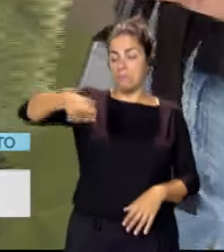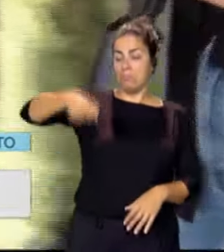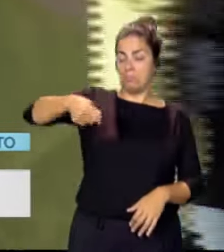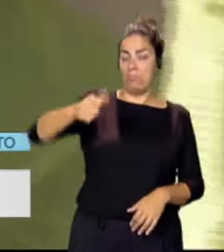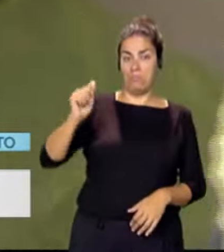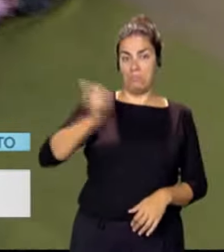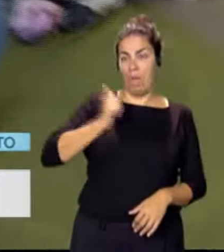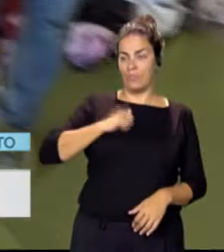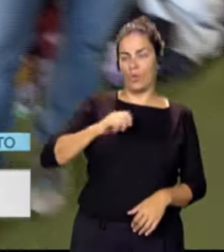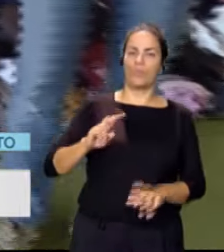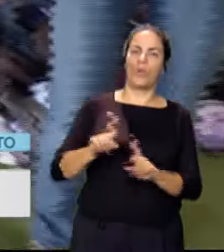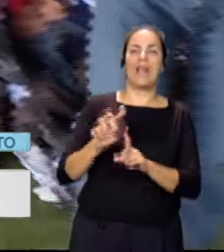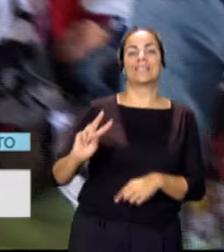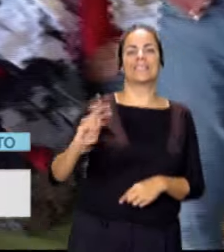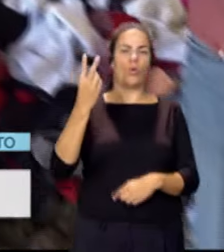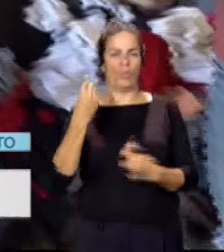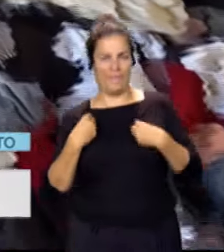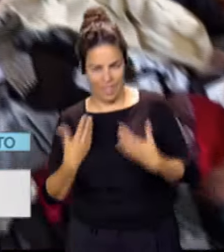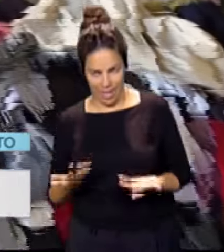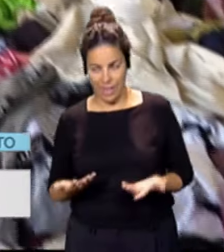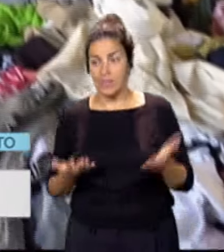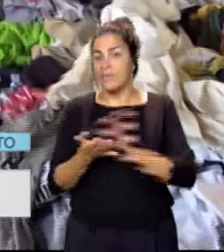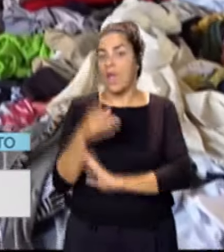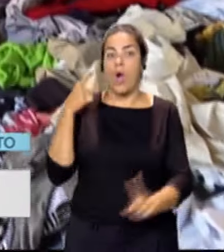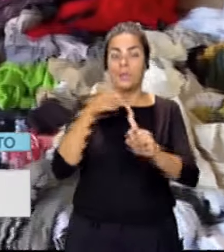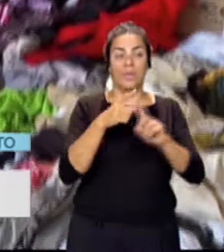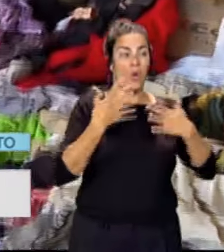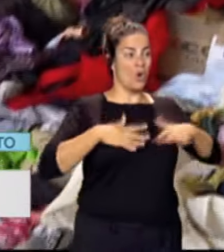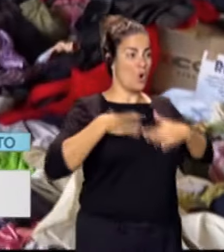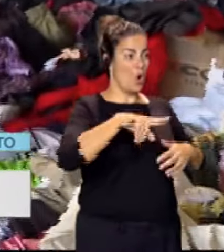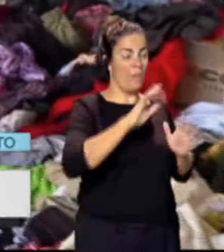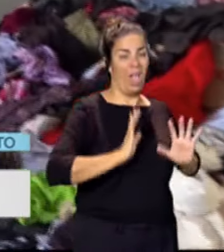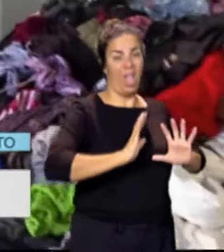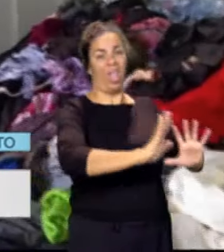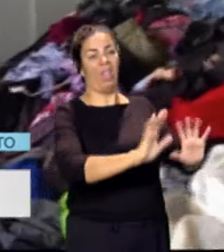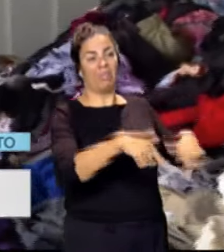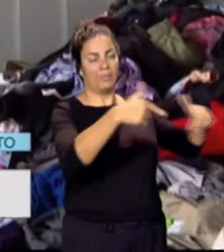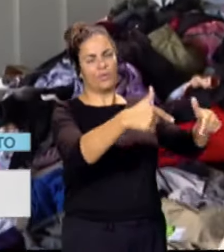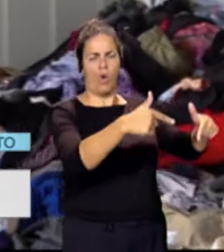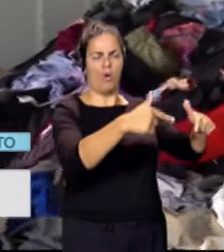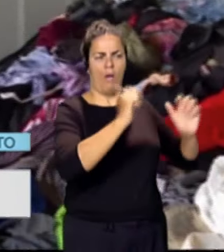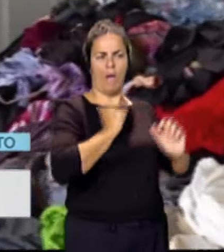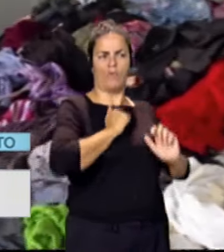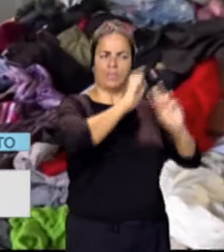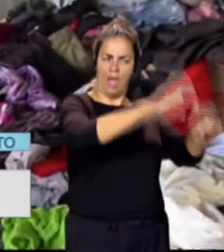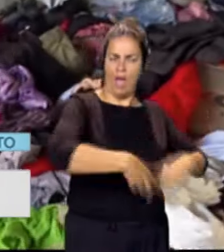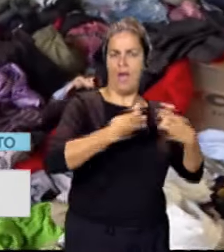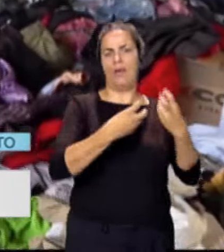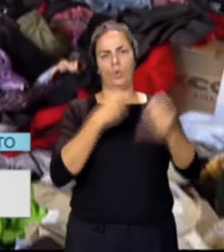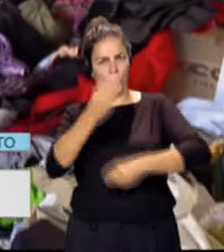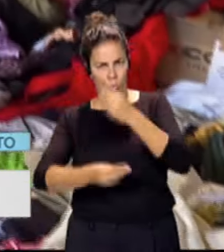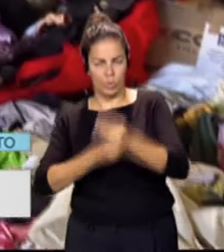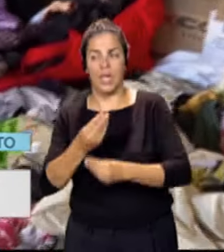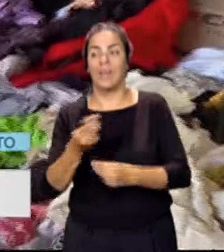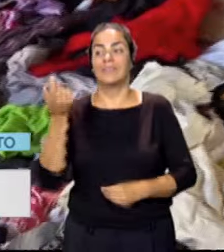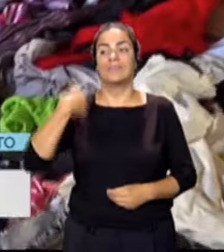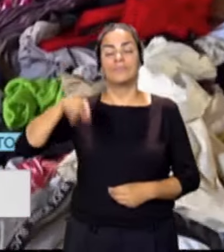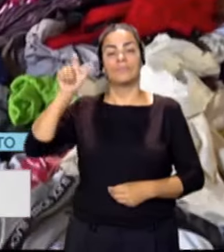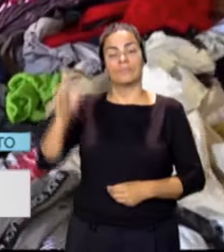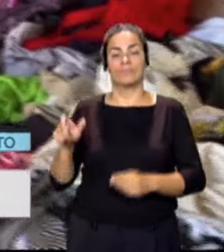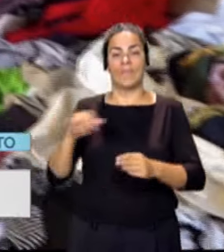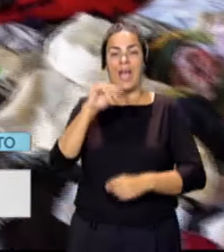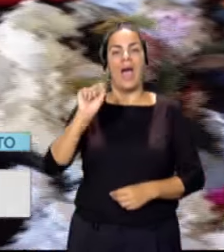objetivo como decíamos de volver a utilizar esa ropa de que no quede en la basura ya nos acompaña además Javier González que es parte de la